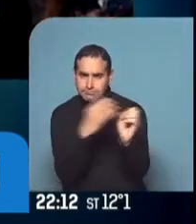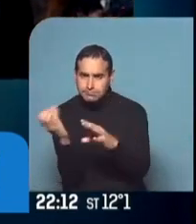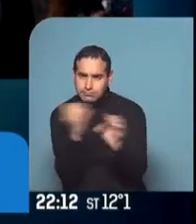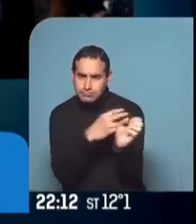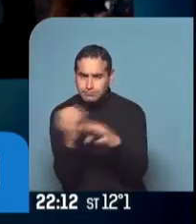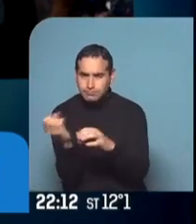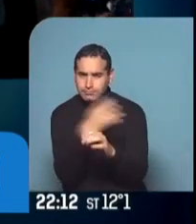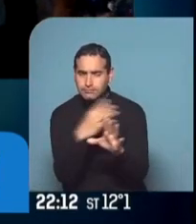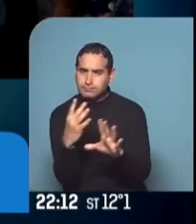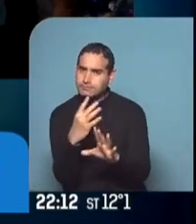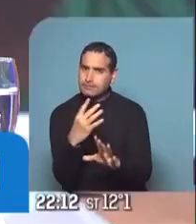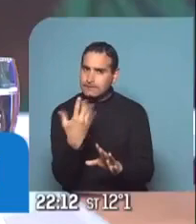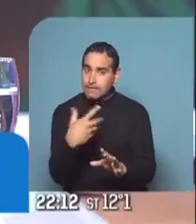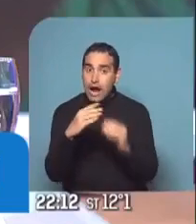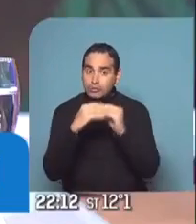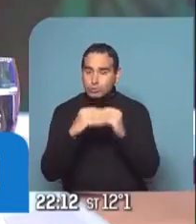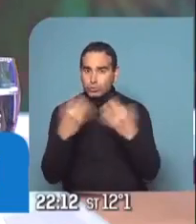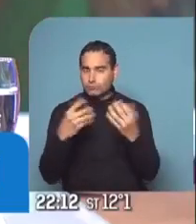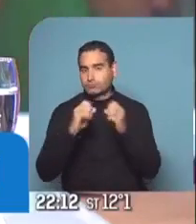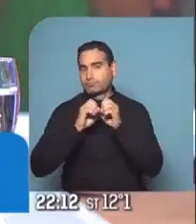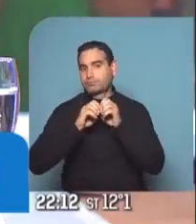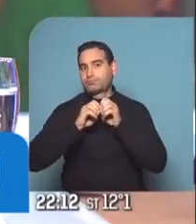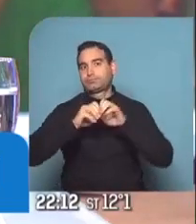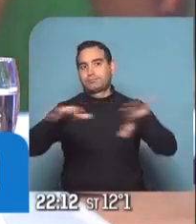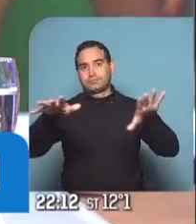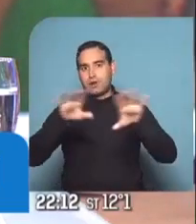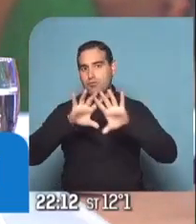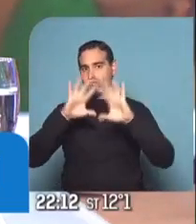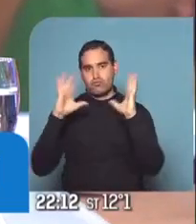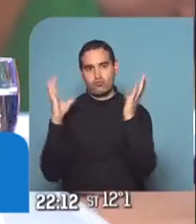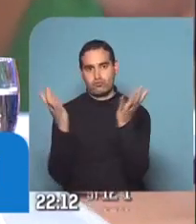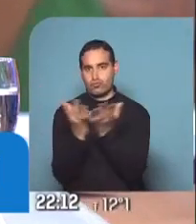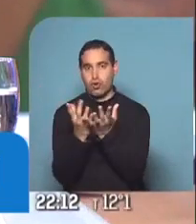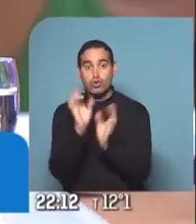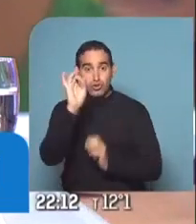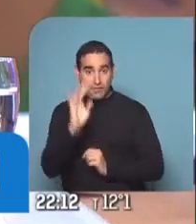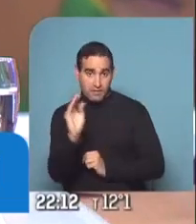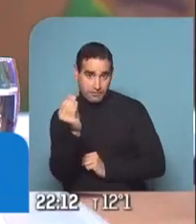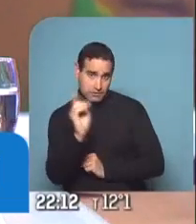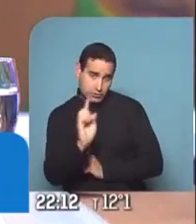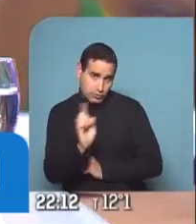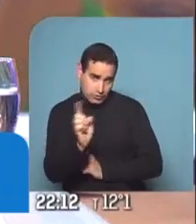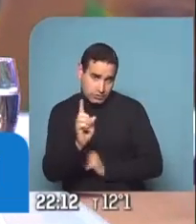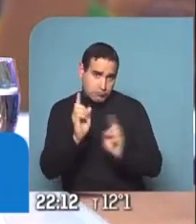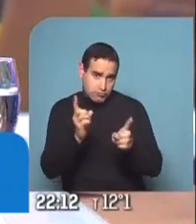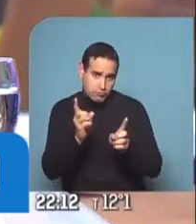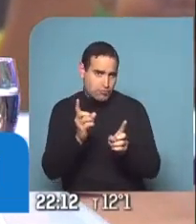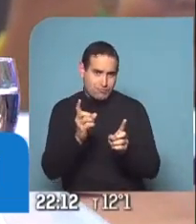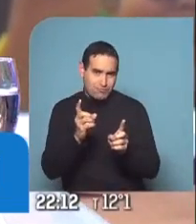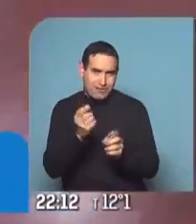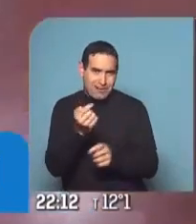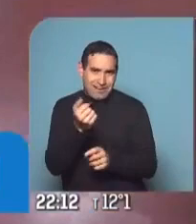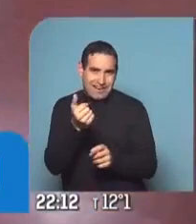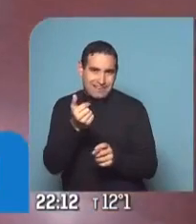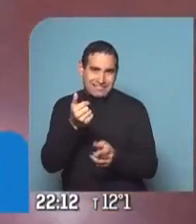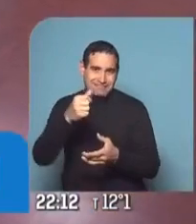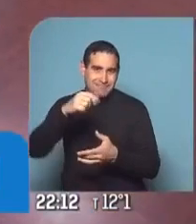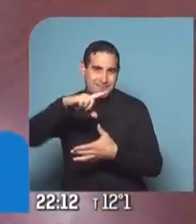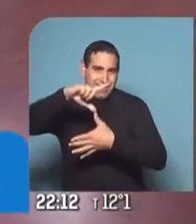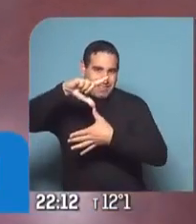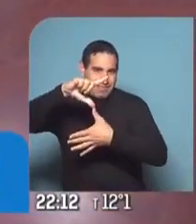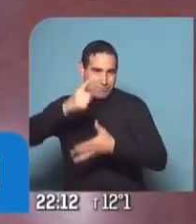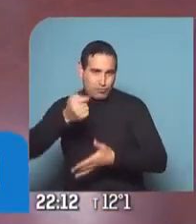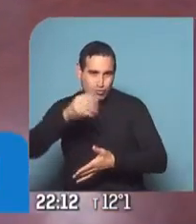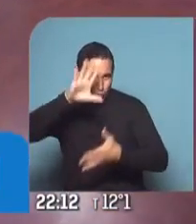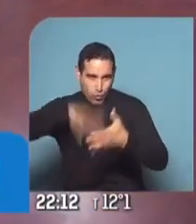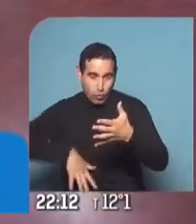ese caso que trascendió fronteras, que no solo tuvo impacto en Brasil, sino que tuvo impacto en casi toda América Latina.